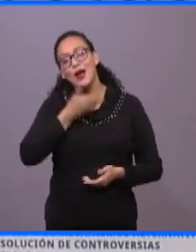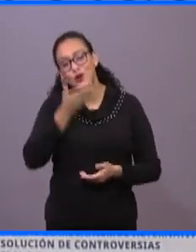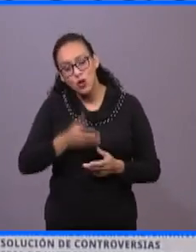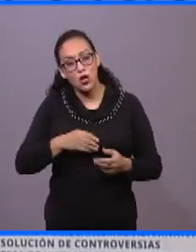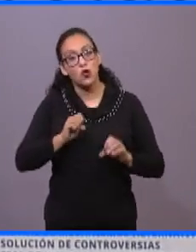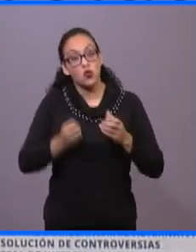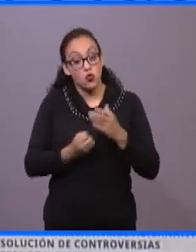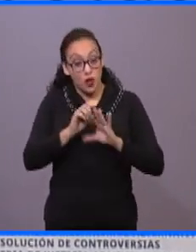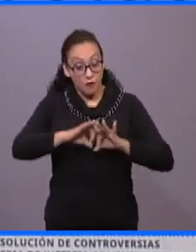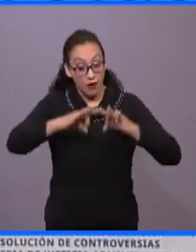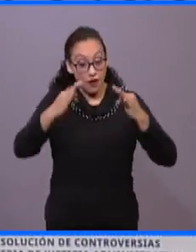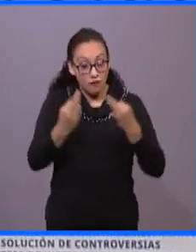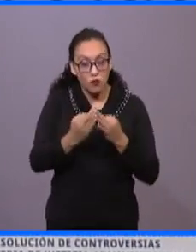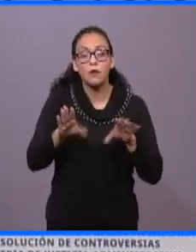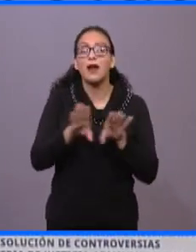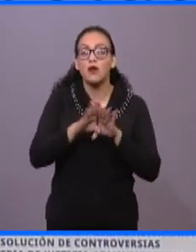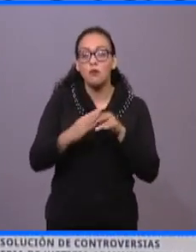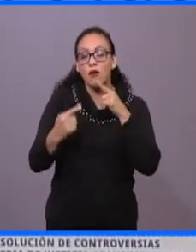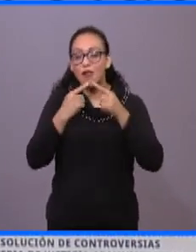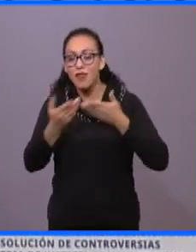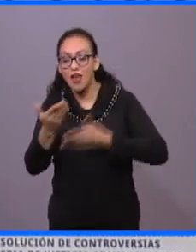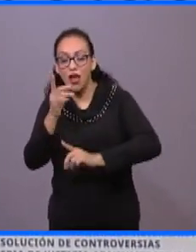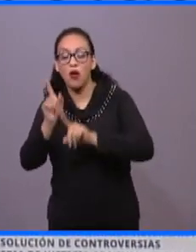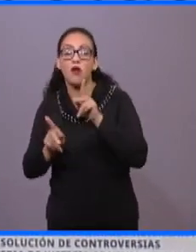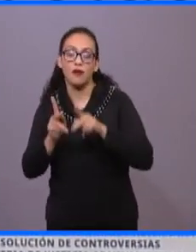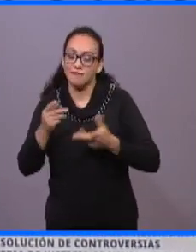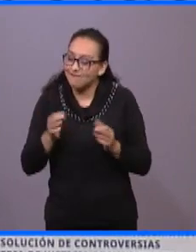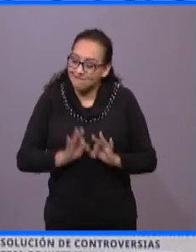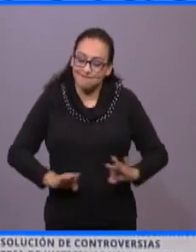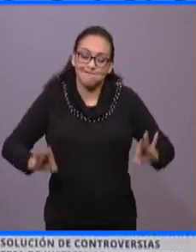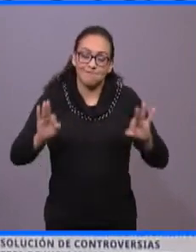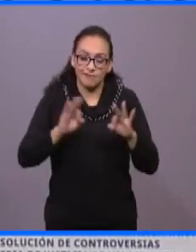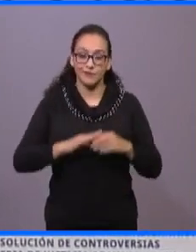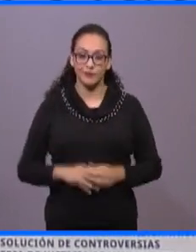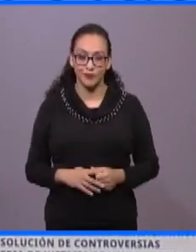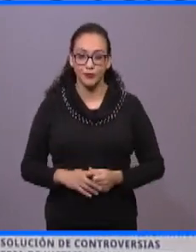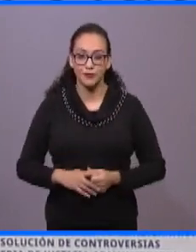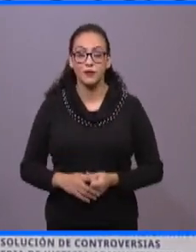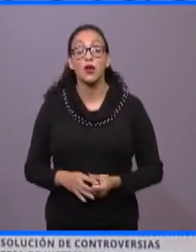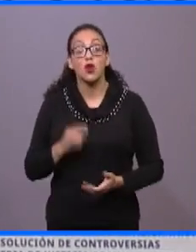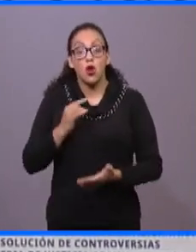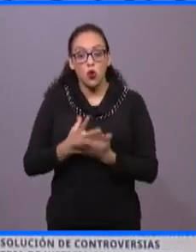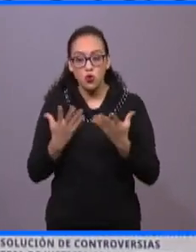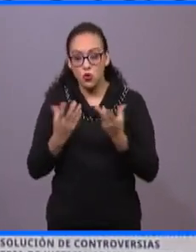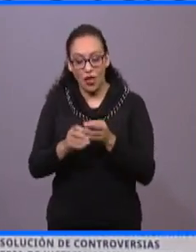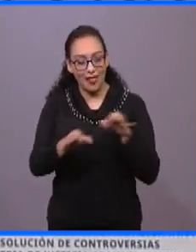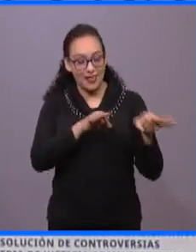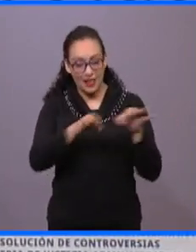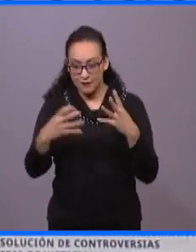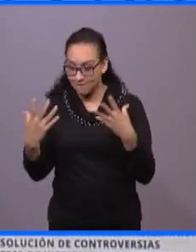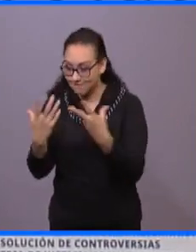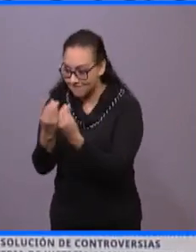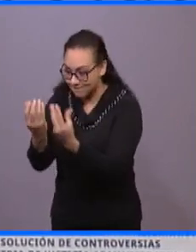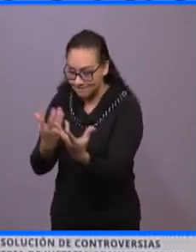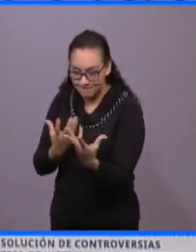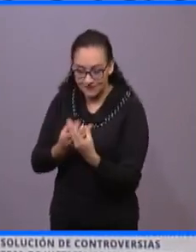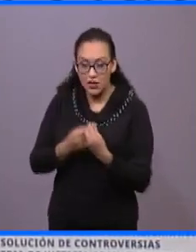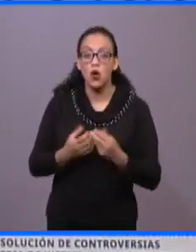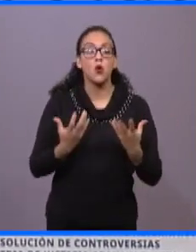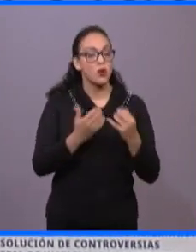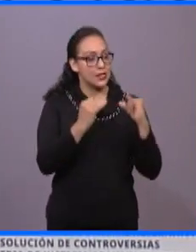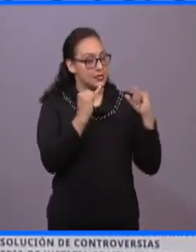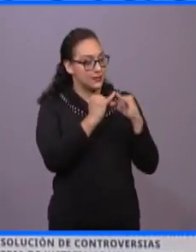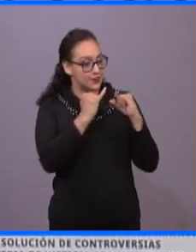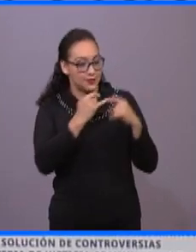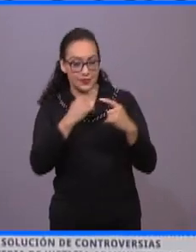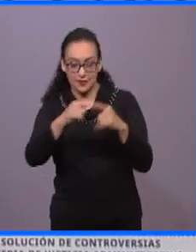diálogo es hoy por hoy sumamente necesario. Solo a través del trabajo conjunto, coordinado entre